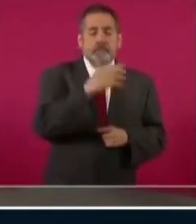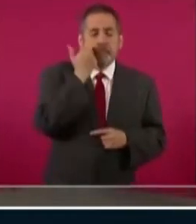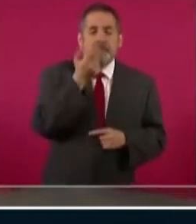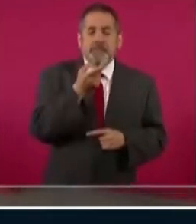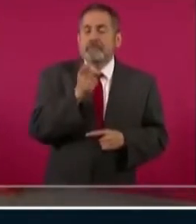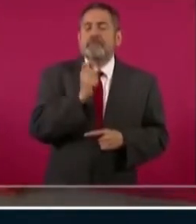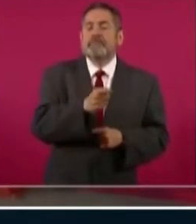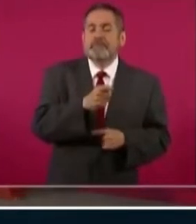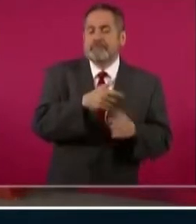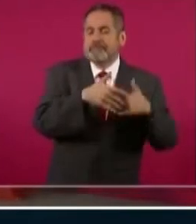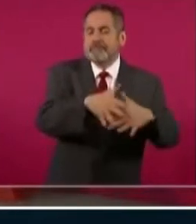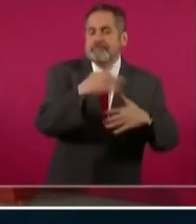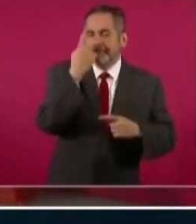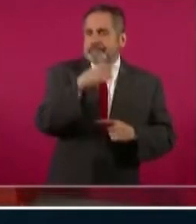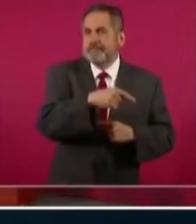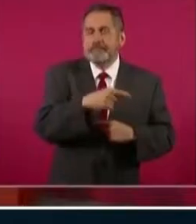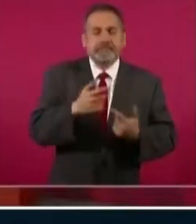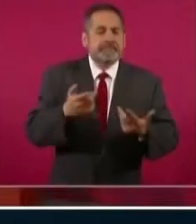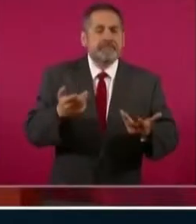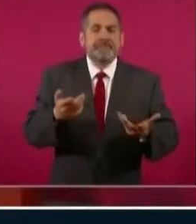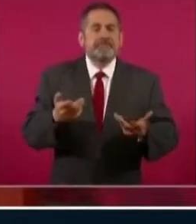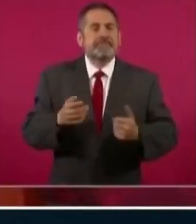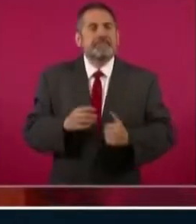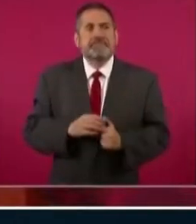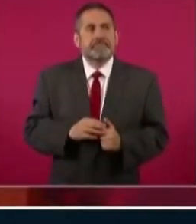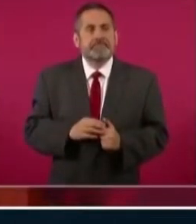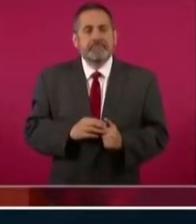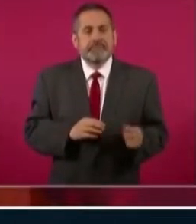una ideología, conformar esto,